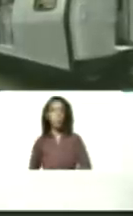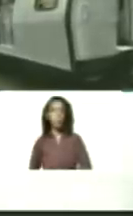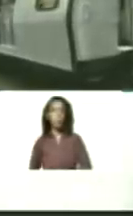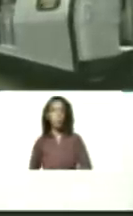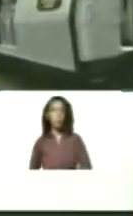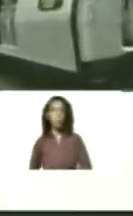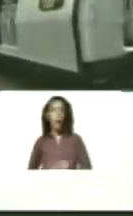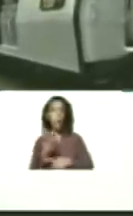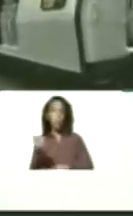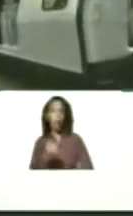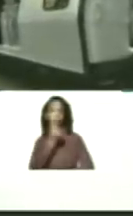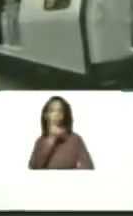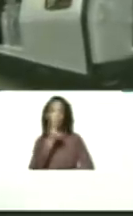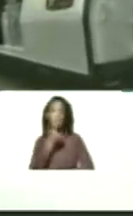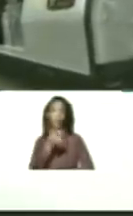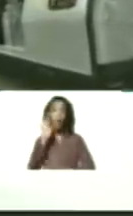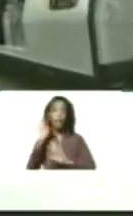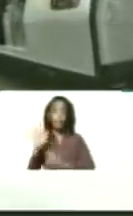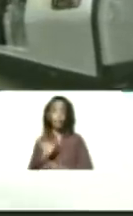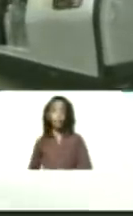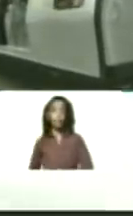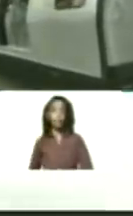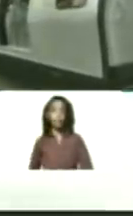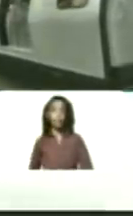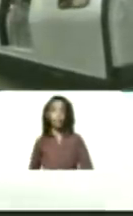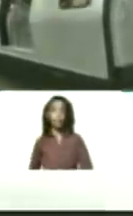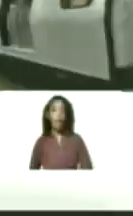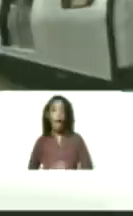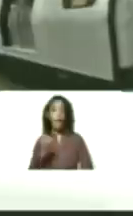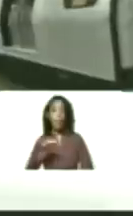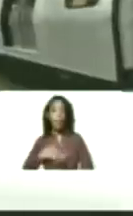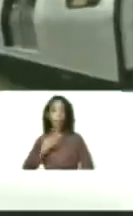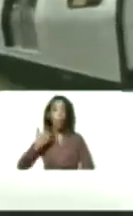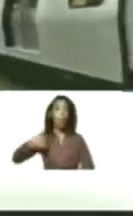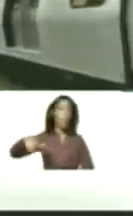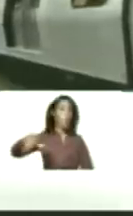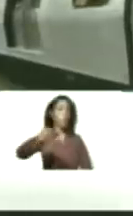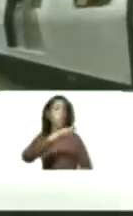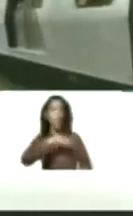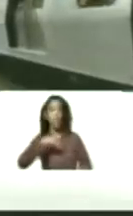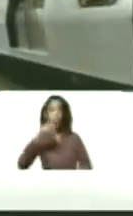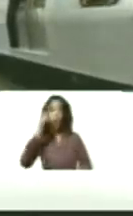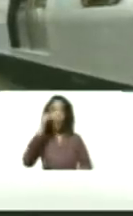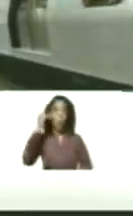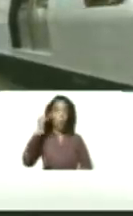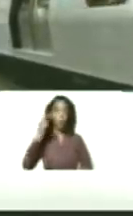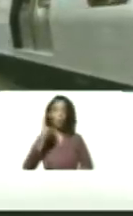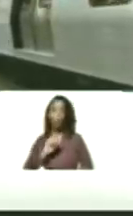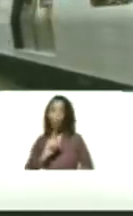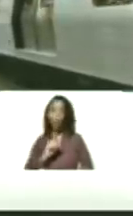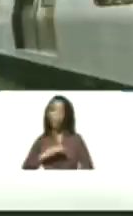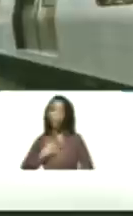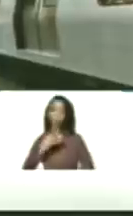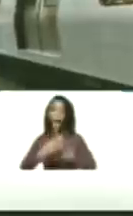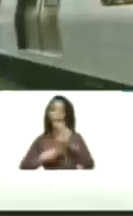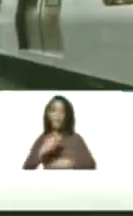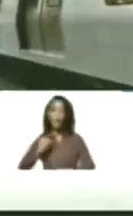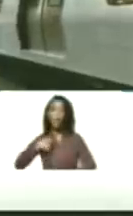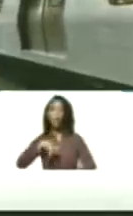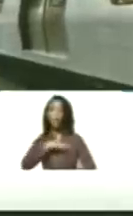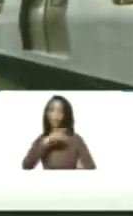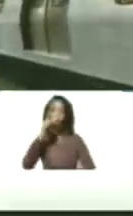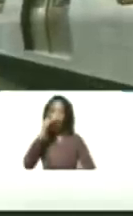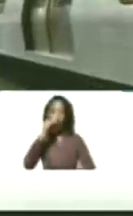Fue un error decirlo así. Solo lo podemos hacer nosotros y nosotras, ¿no? Solo podemos hacer